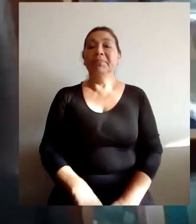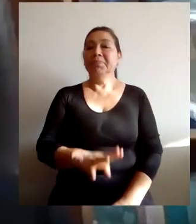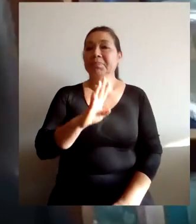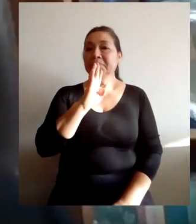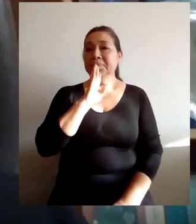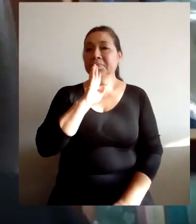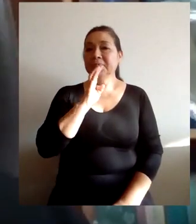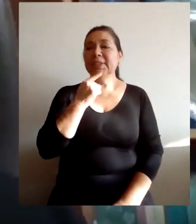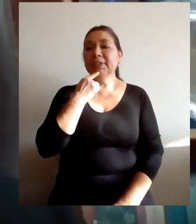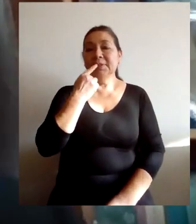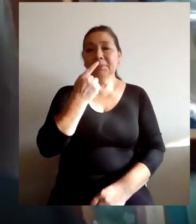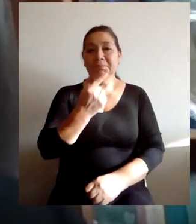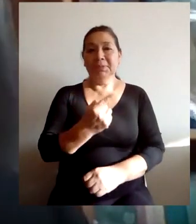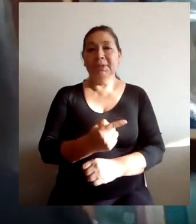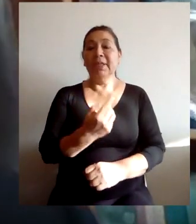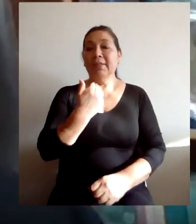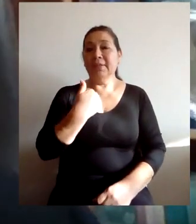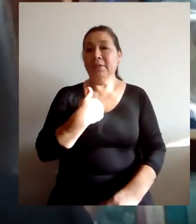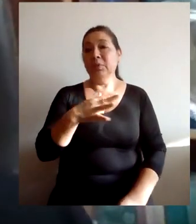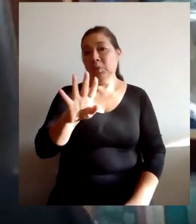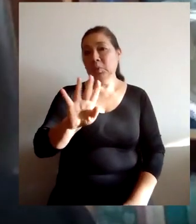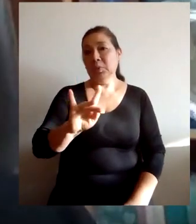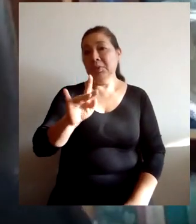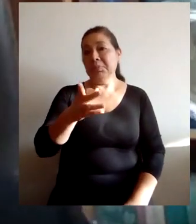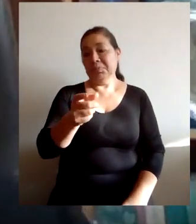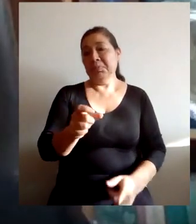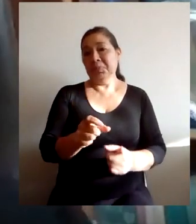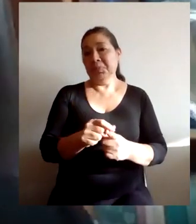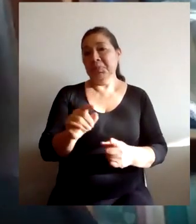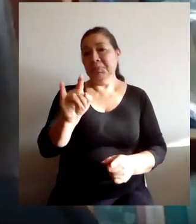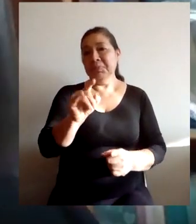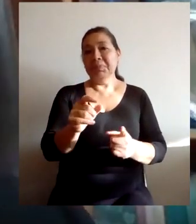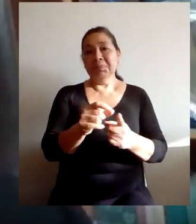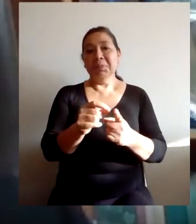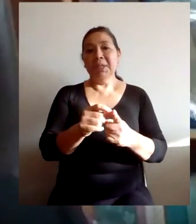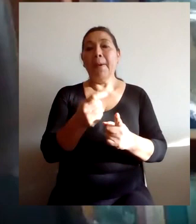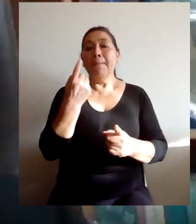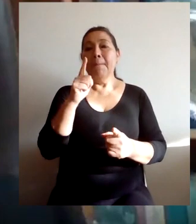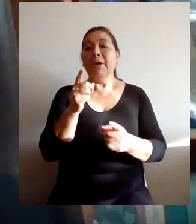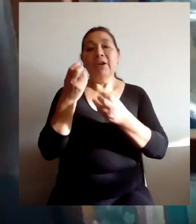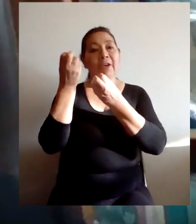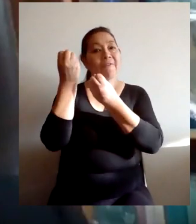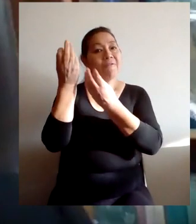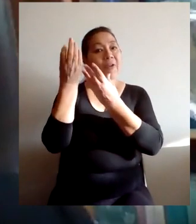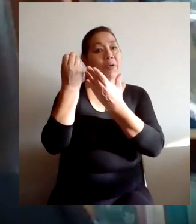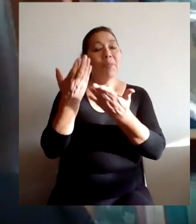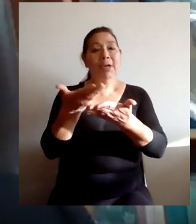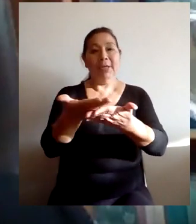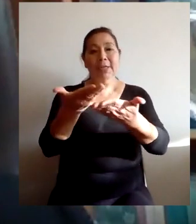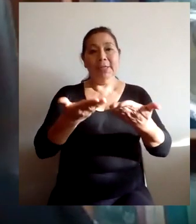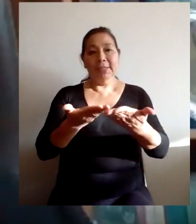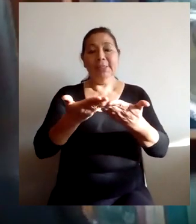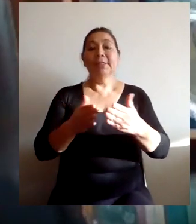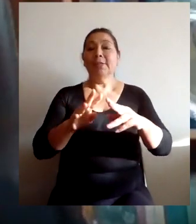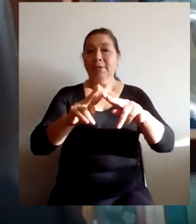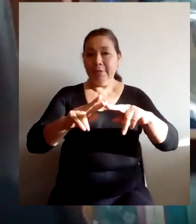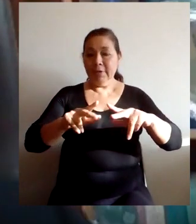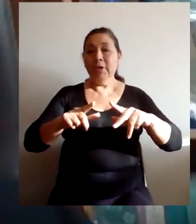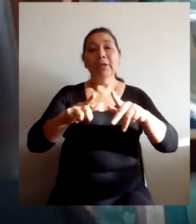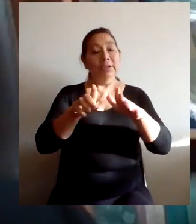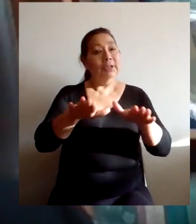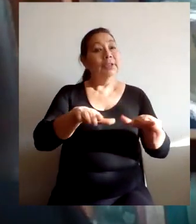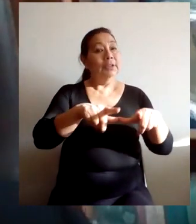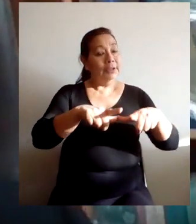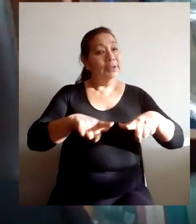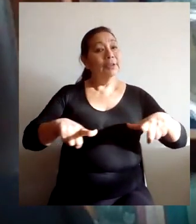Señor abogado de la parte demandante, tiene usted el uso de la palabra para informar ante esta